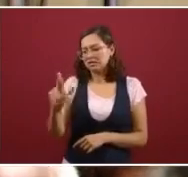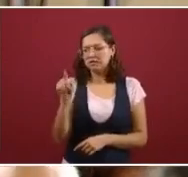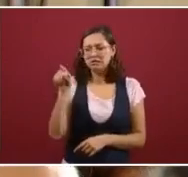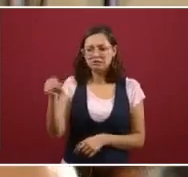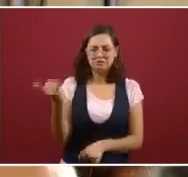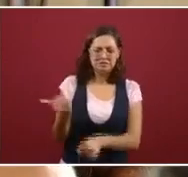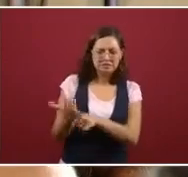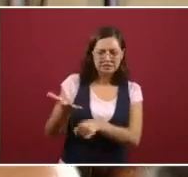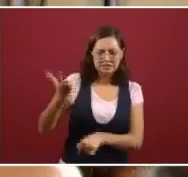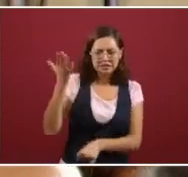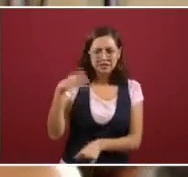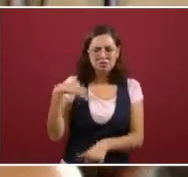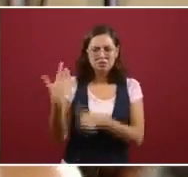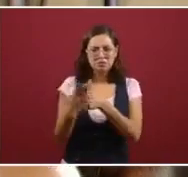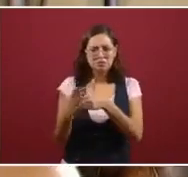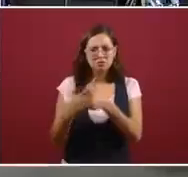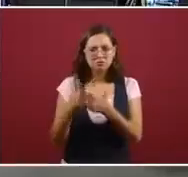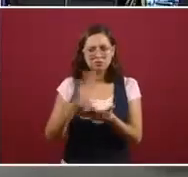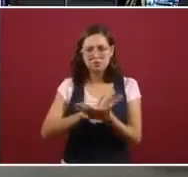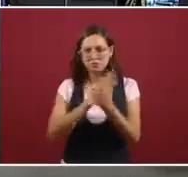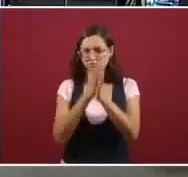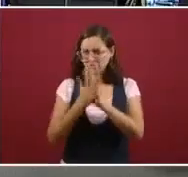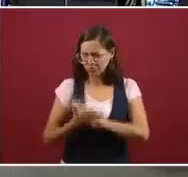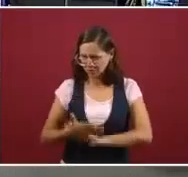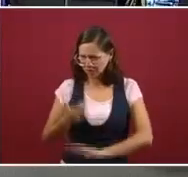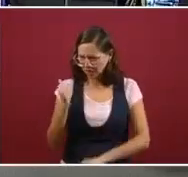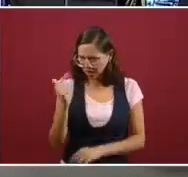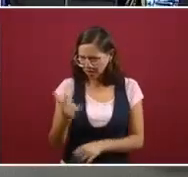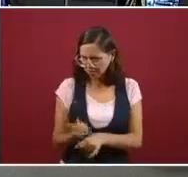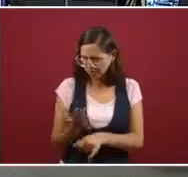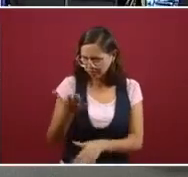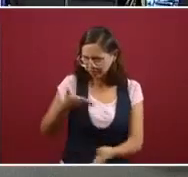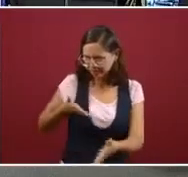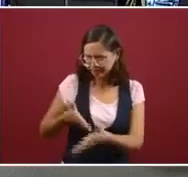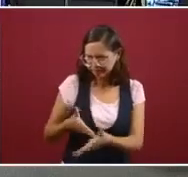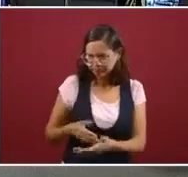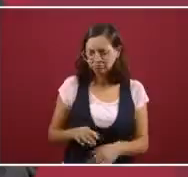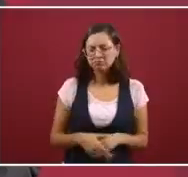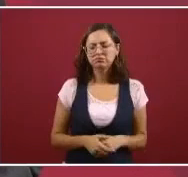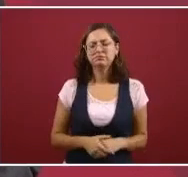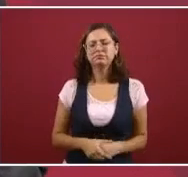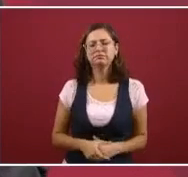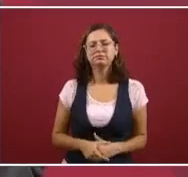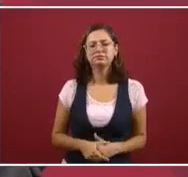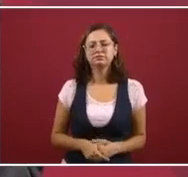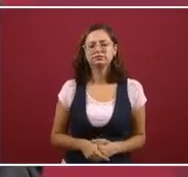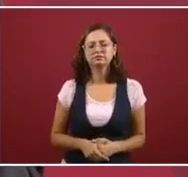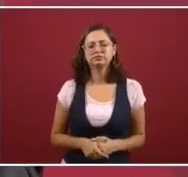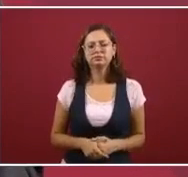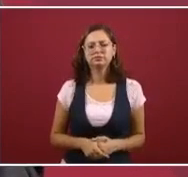transformación o la cuarta TED? Gracias, presidente. Mire, nosotros buscamos